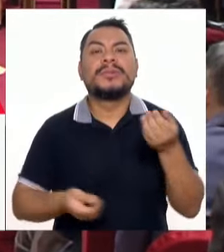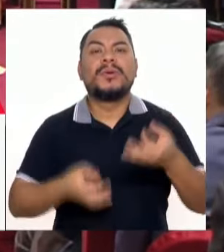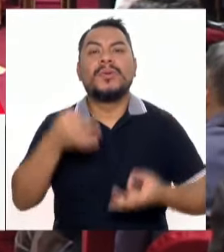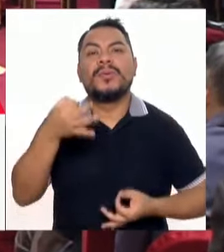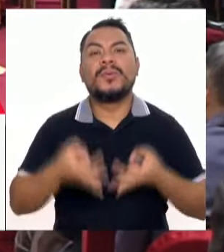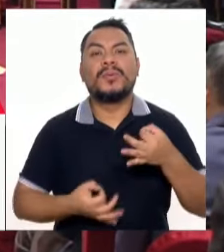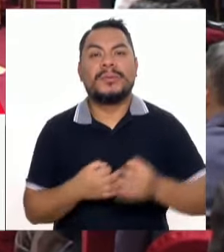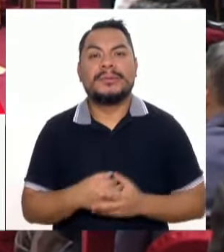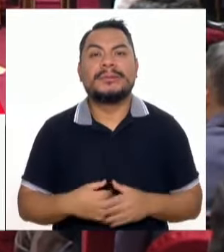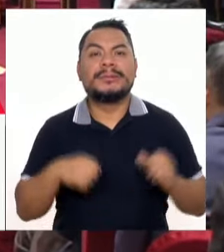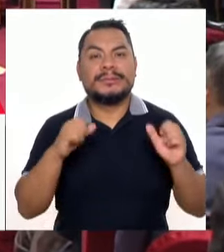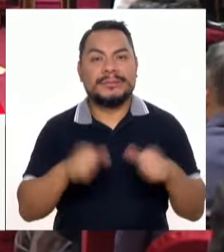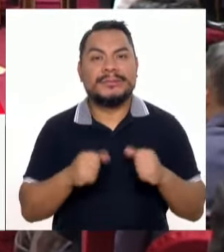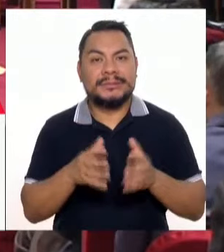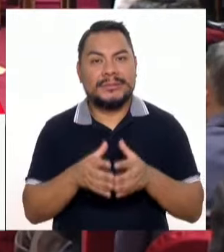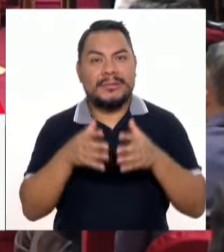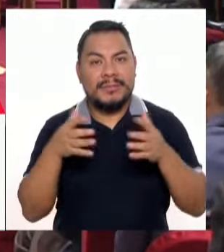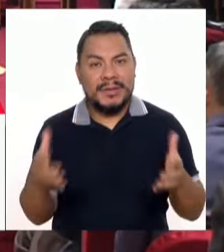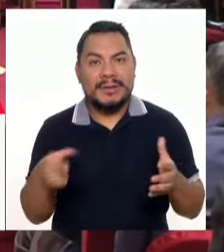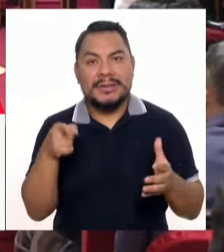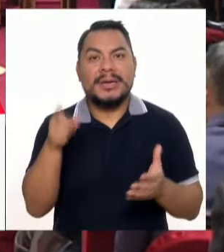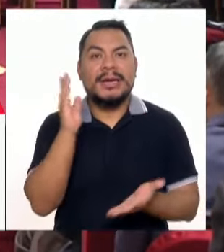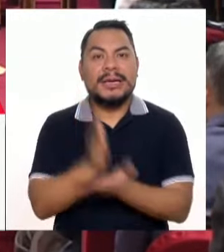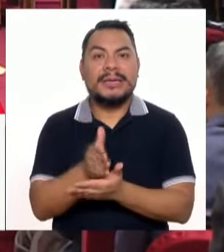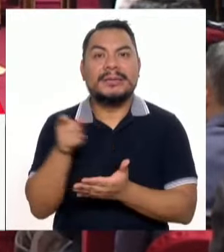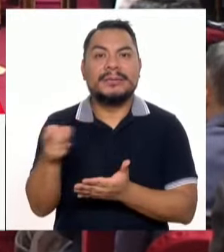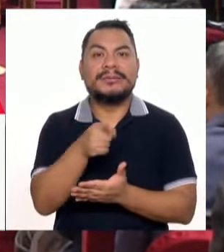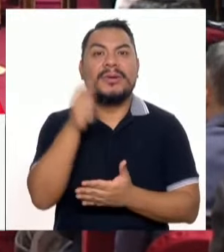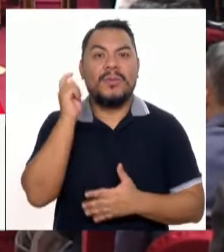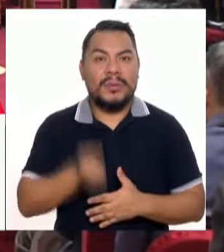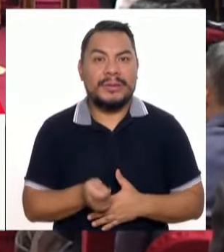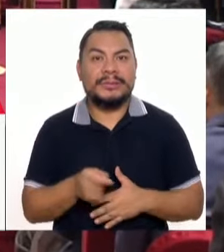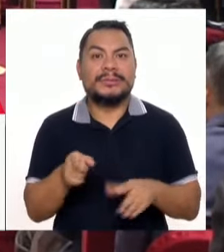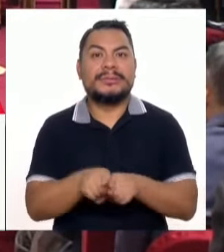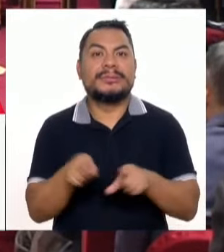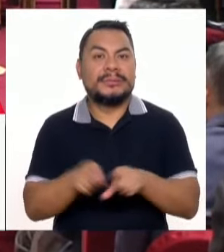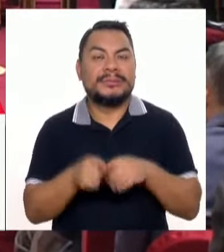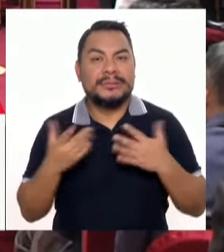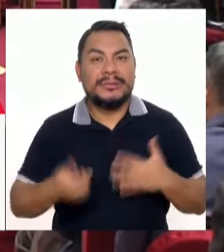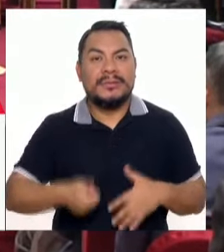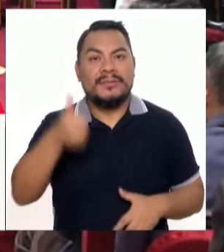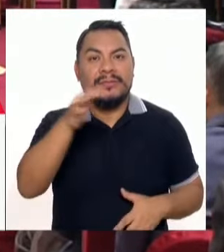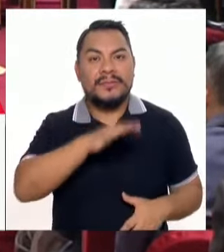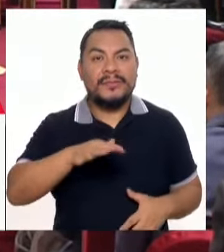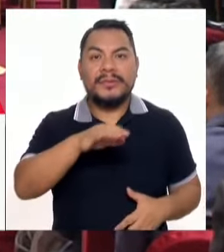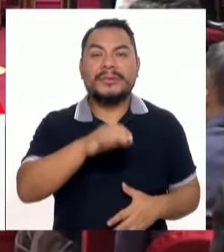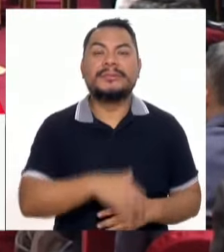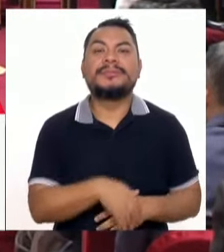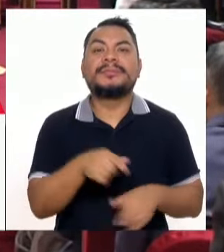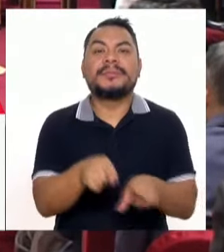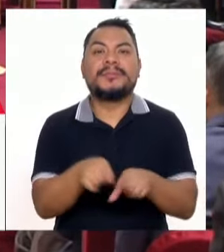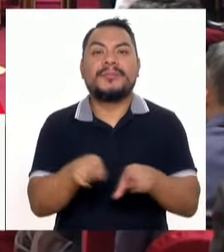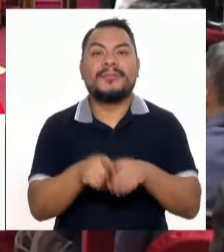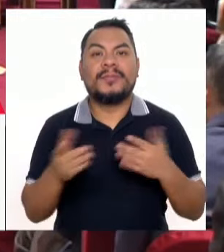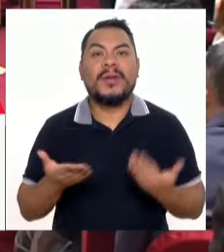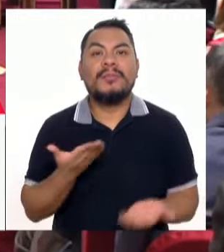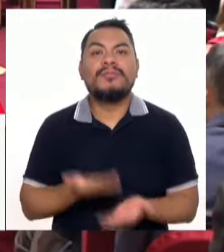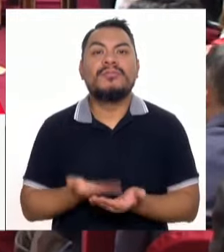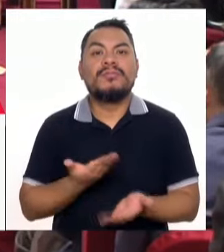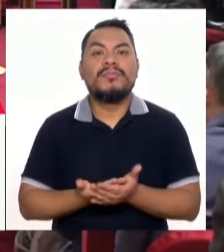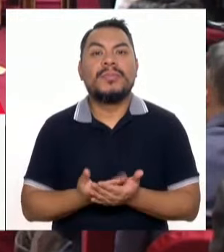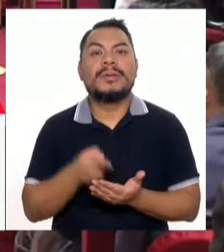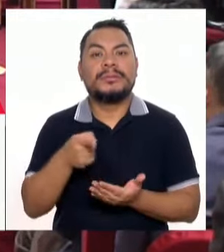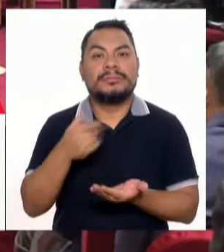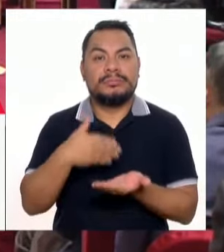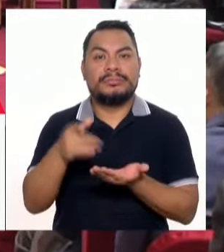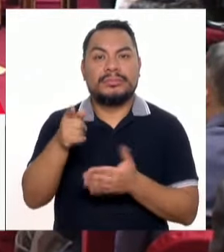justicia. Se han incrementado los casos de sanciones a jueces, funcionarios, así como las propuestas de